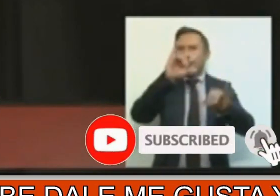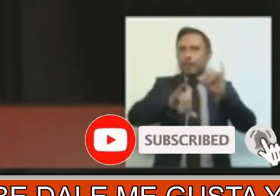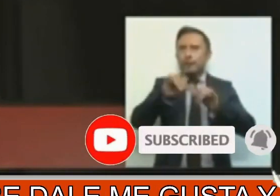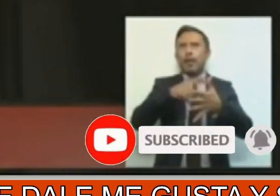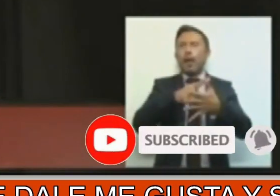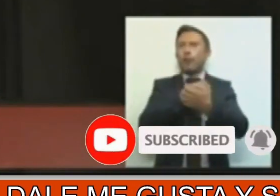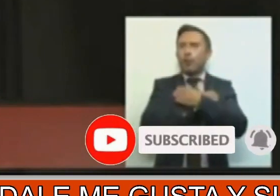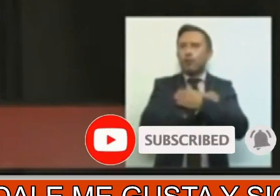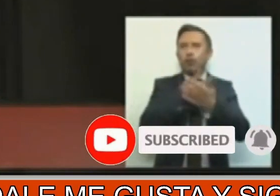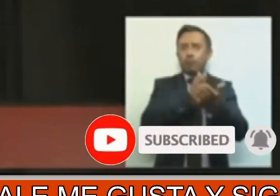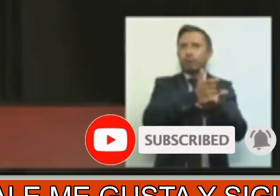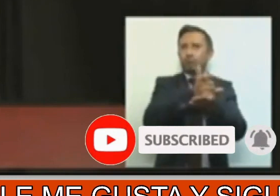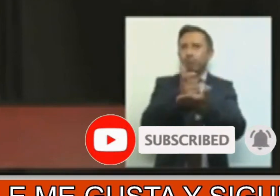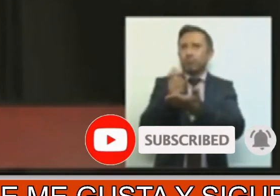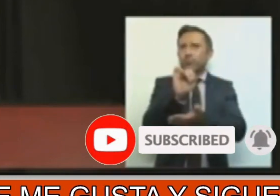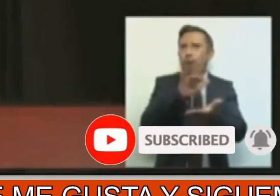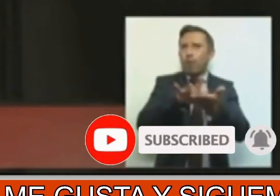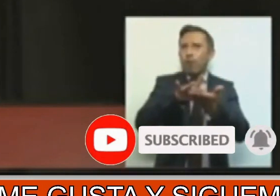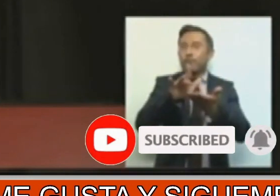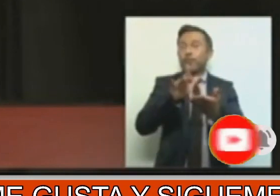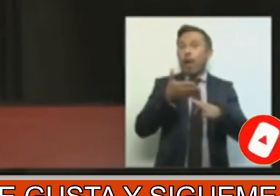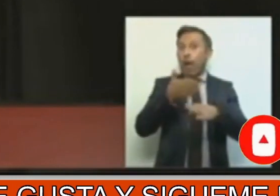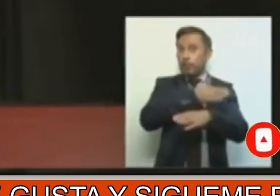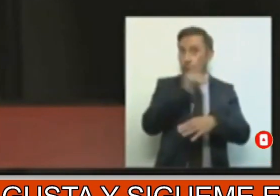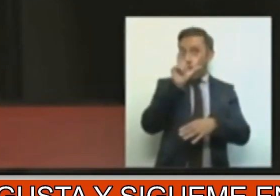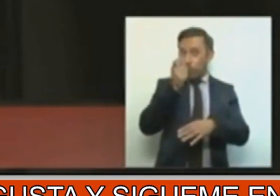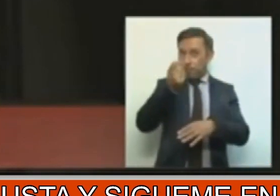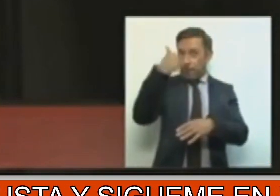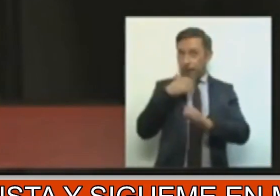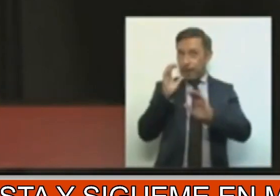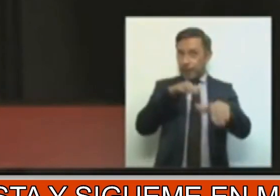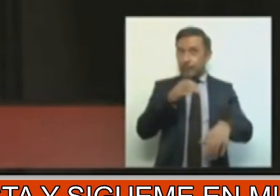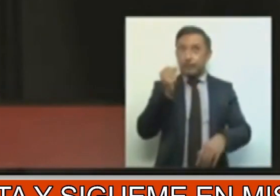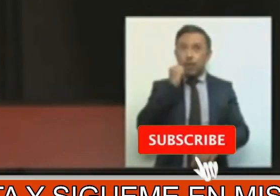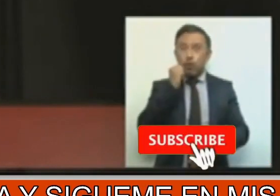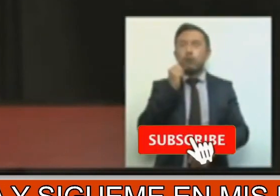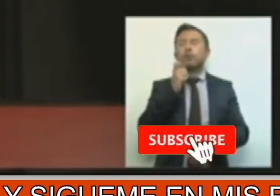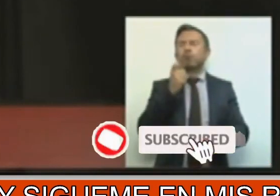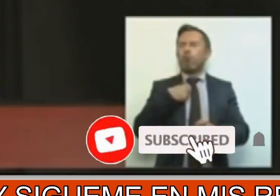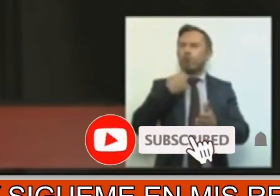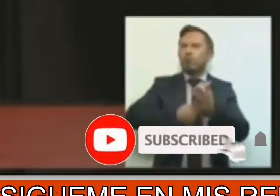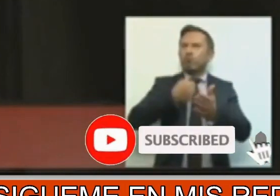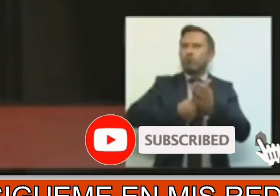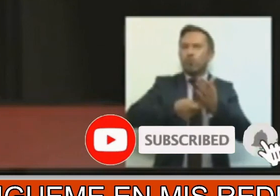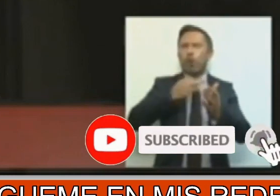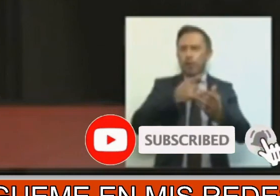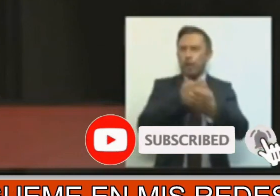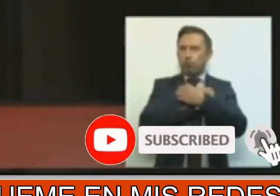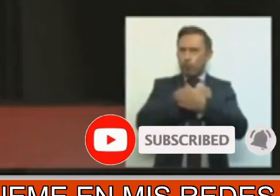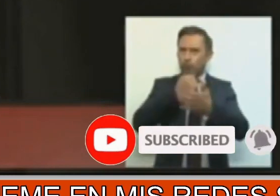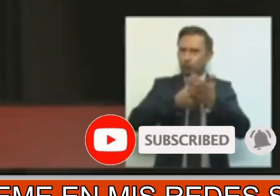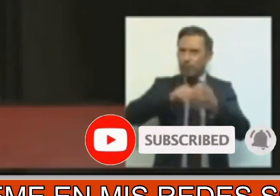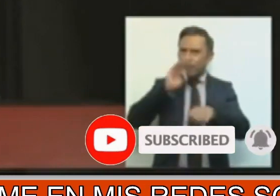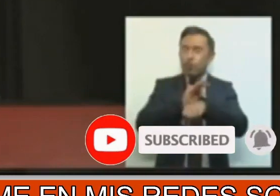educación. Cuando entramos nosotros de senadores, empezó la lucha por la educación para defender a 10 universidades de este